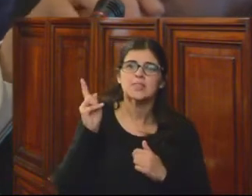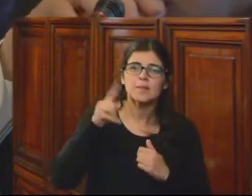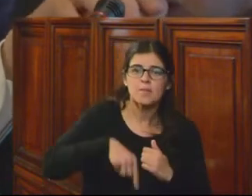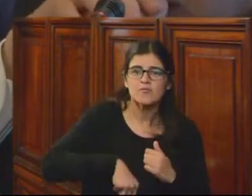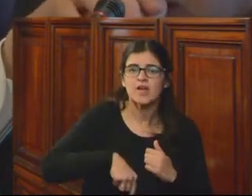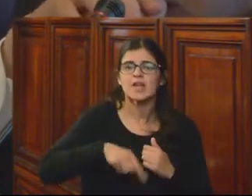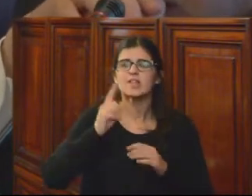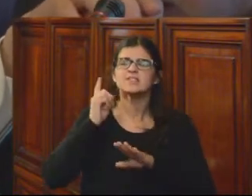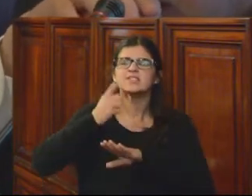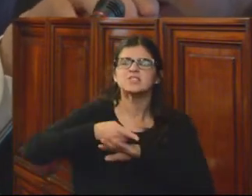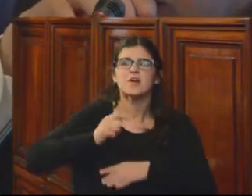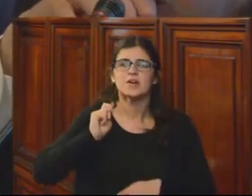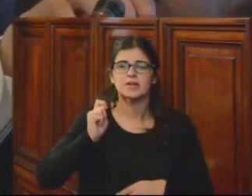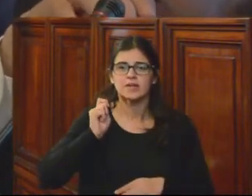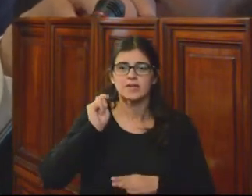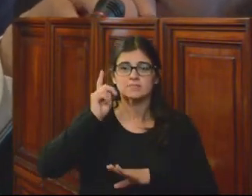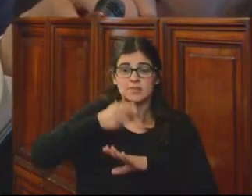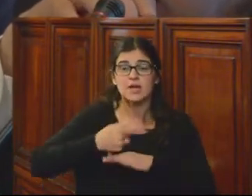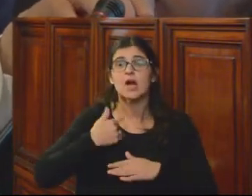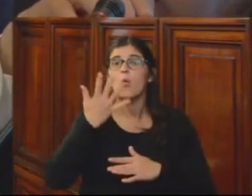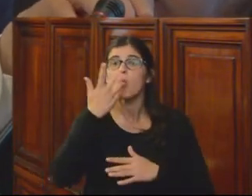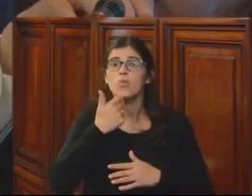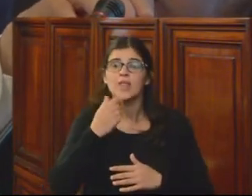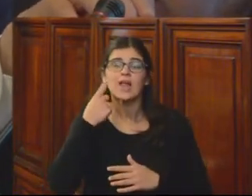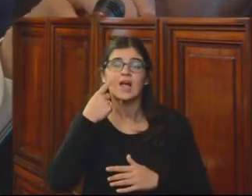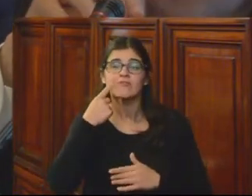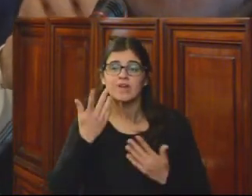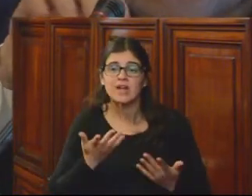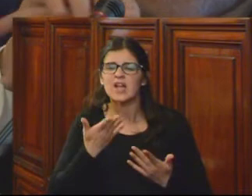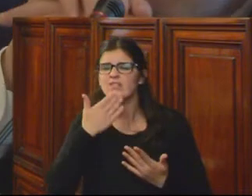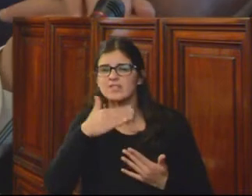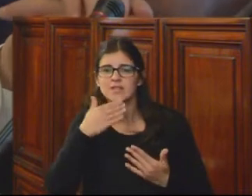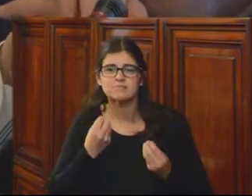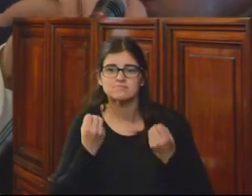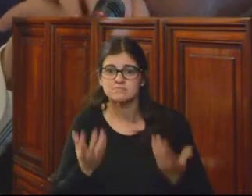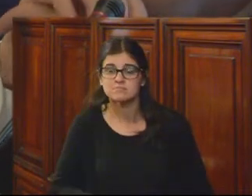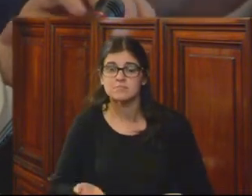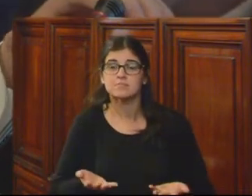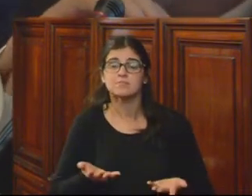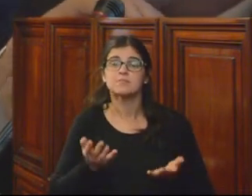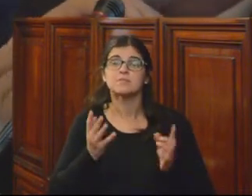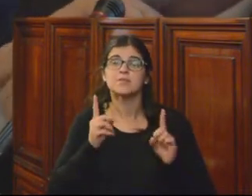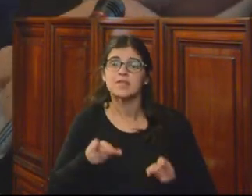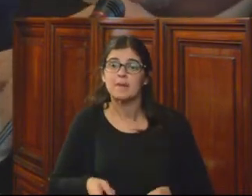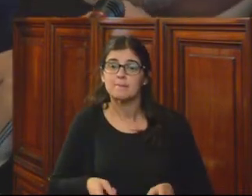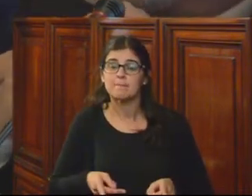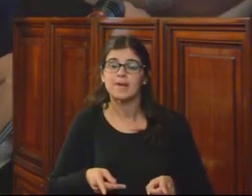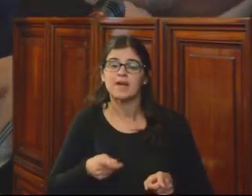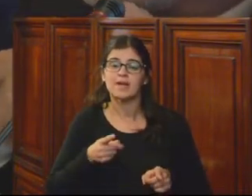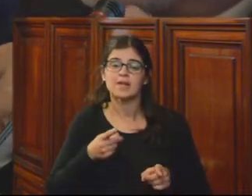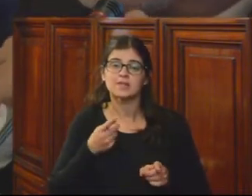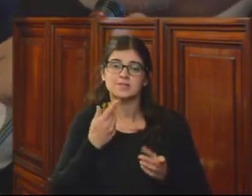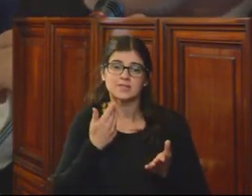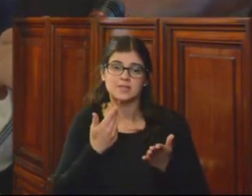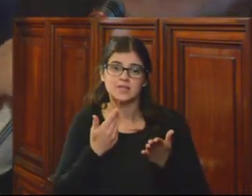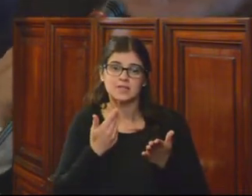esas decisiones, me gustaría comprender, y también el hecho de que se hace referencia